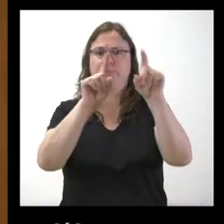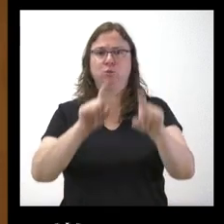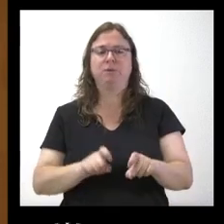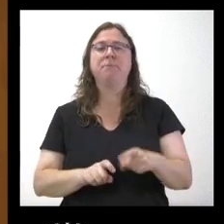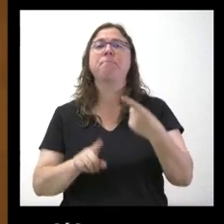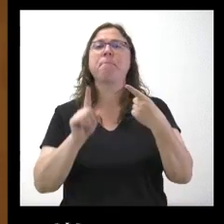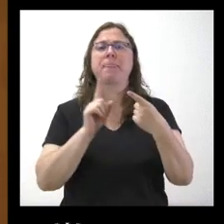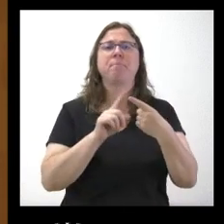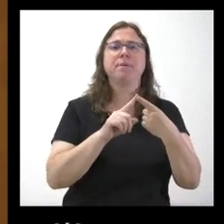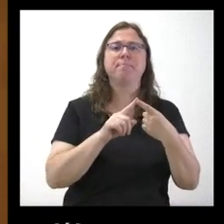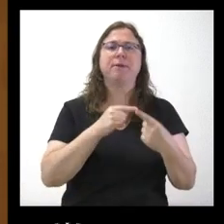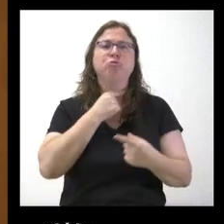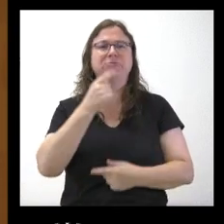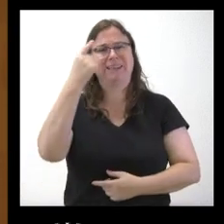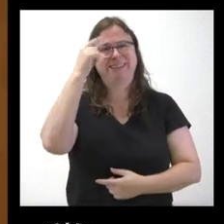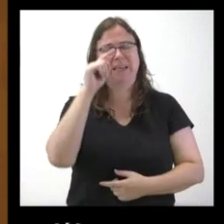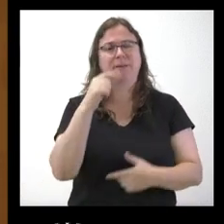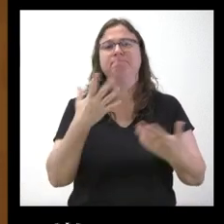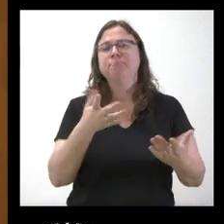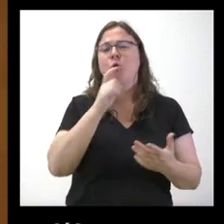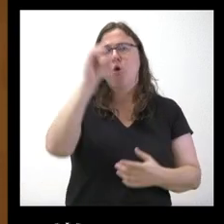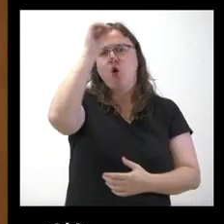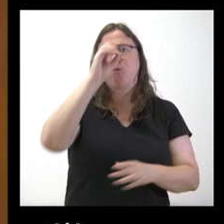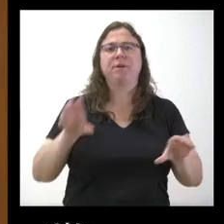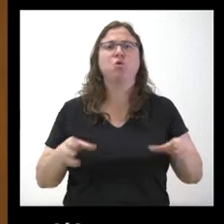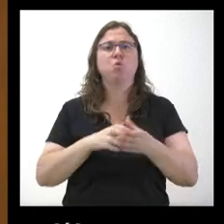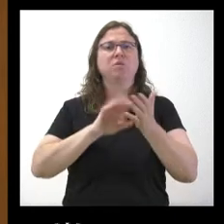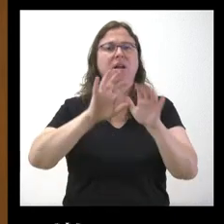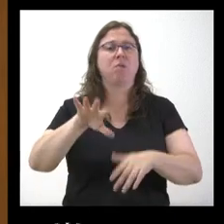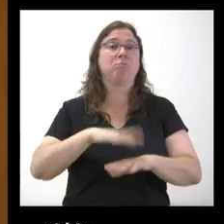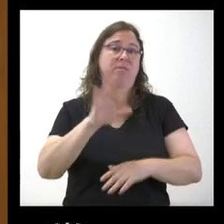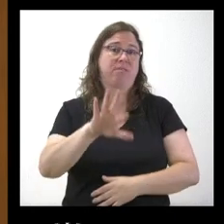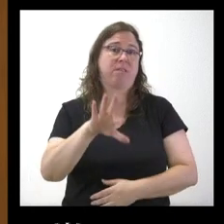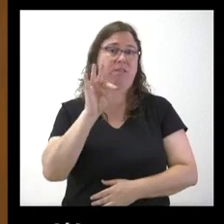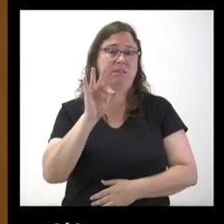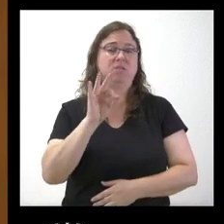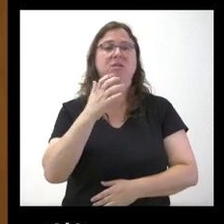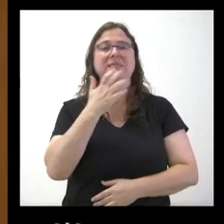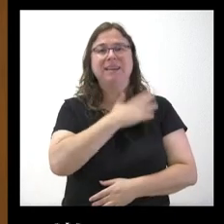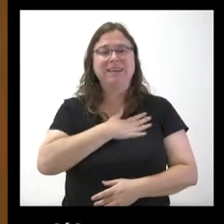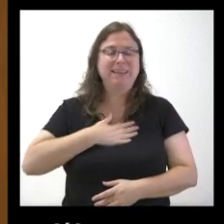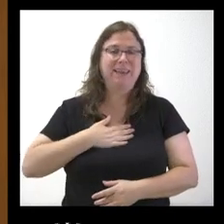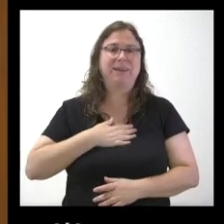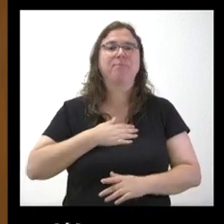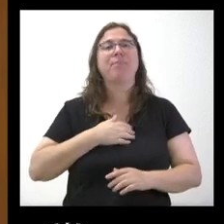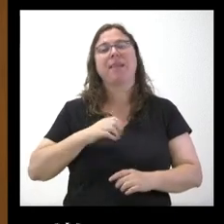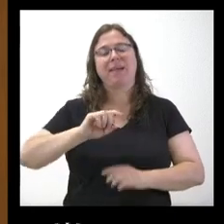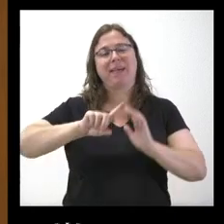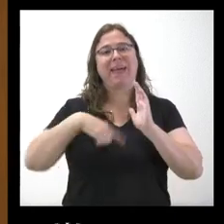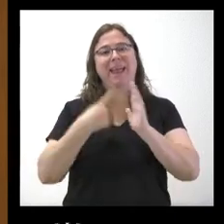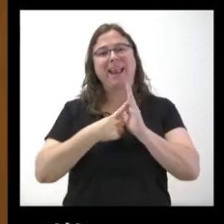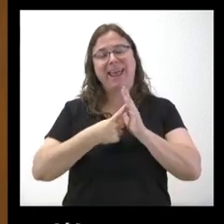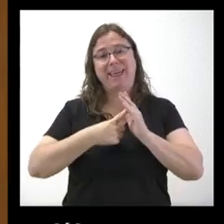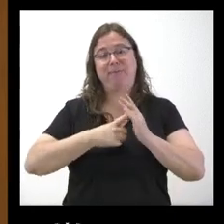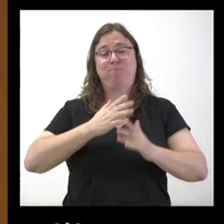primer lugar Me gustaría saber la valoración de la junta de la decisión vamos del anuncio del gobierno de que quieren reformar la ley de propiedad horizontal para regular